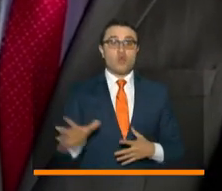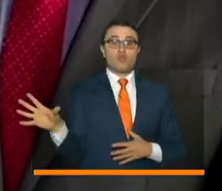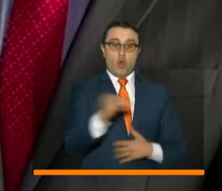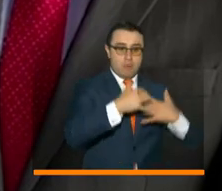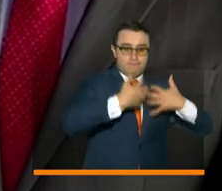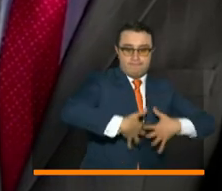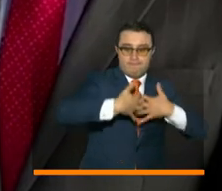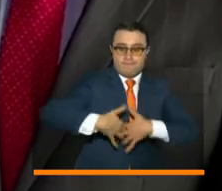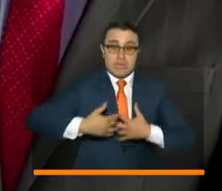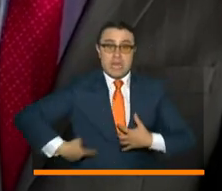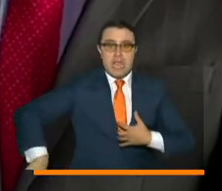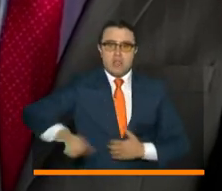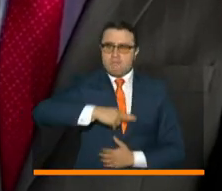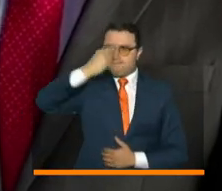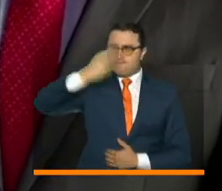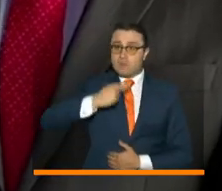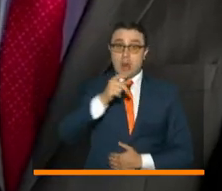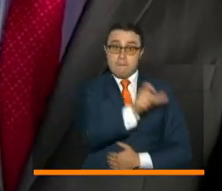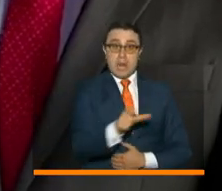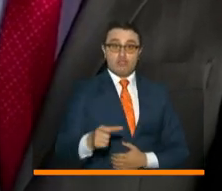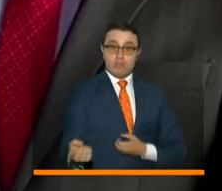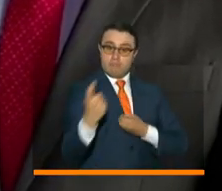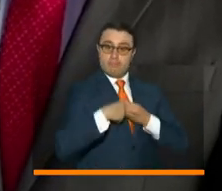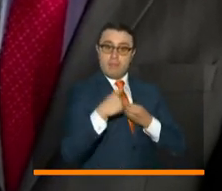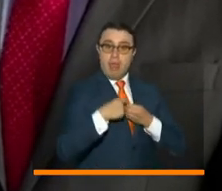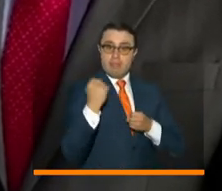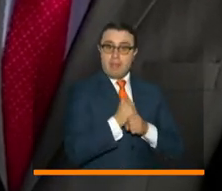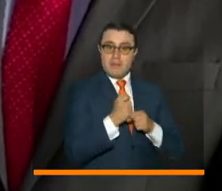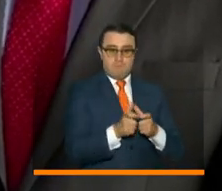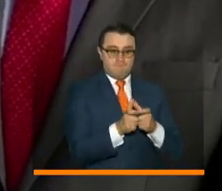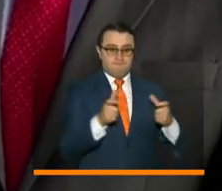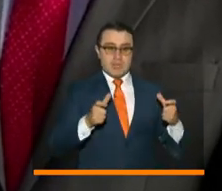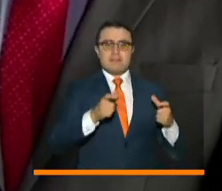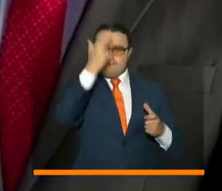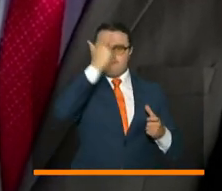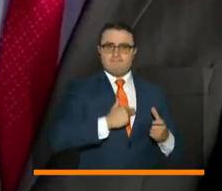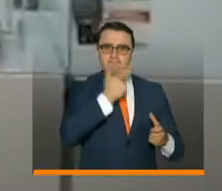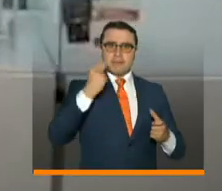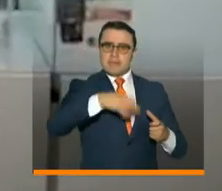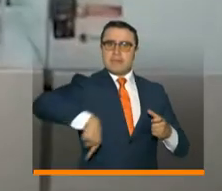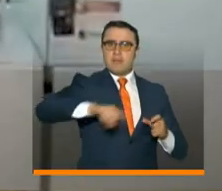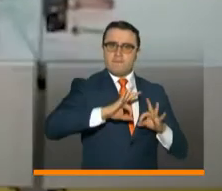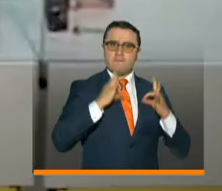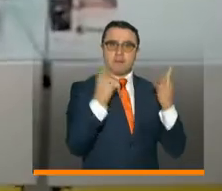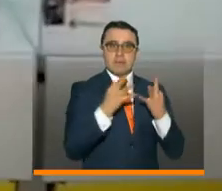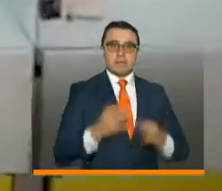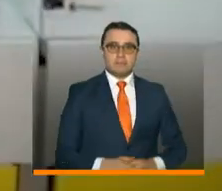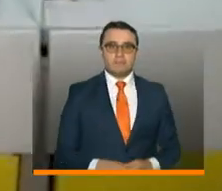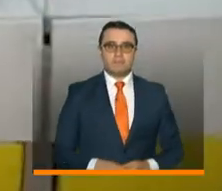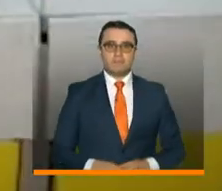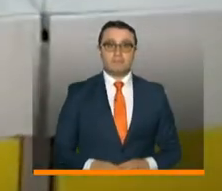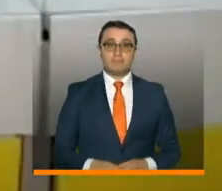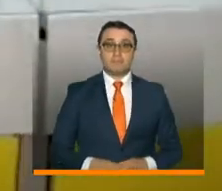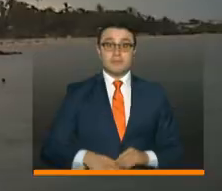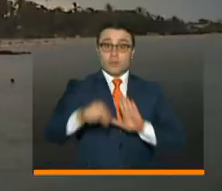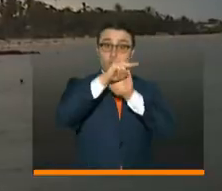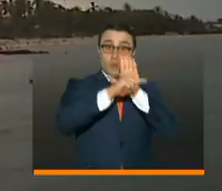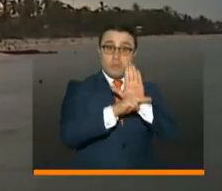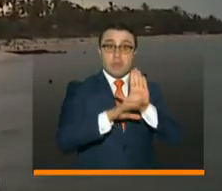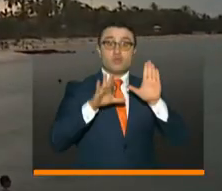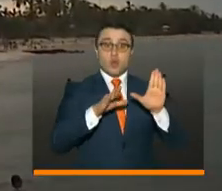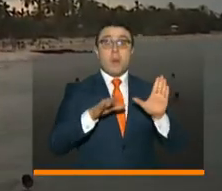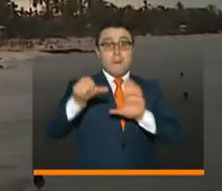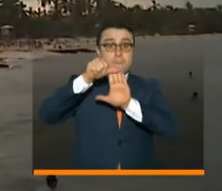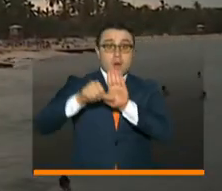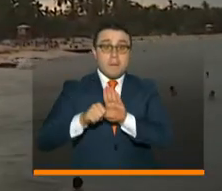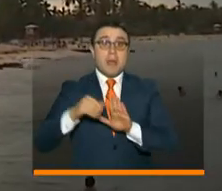que están comprometidos en proteger los ingresos de los trabajadores y de sus familias. Quienes cumplan con los requisitos del programa